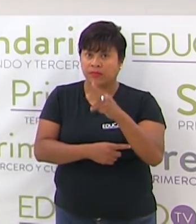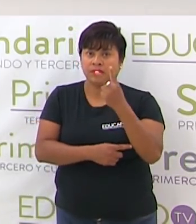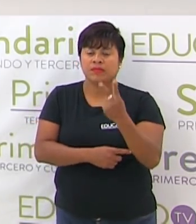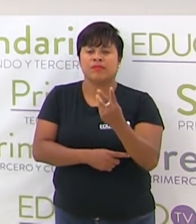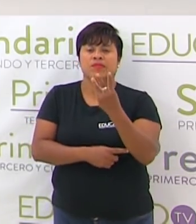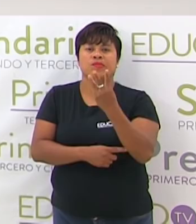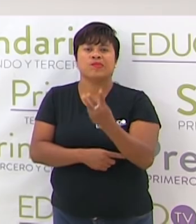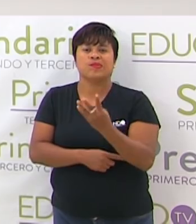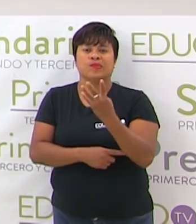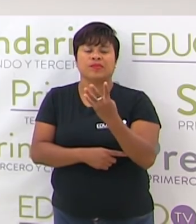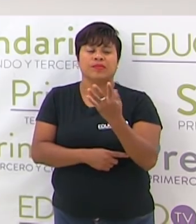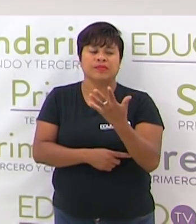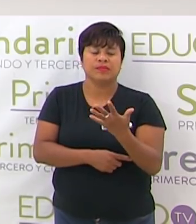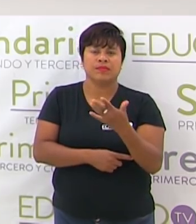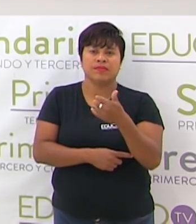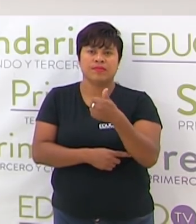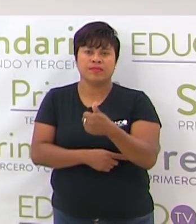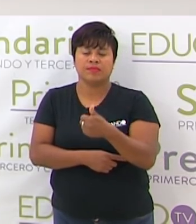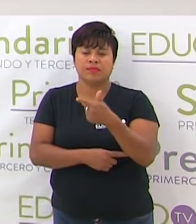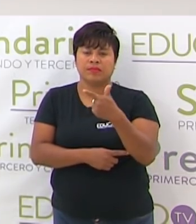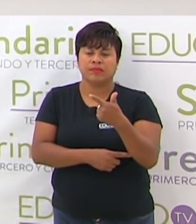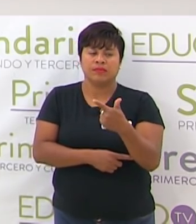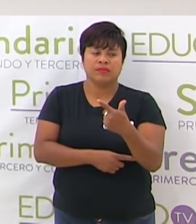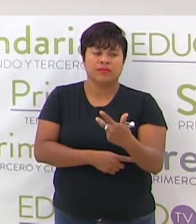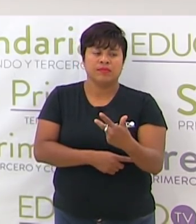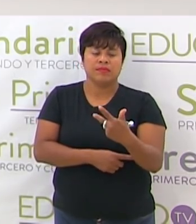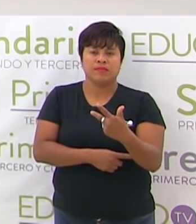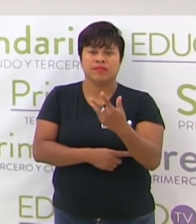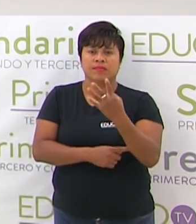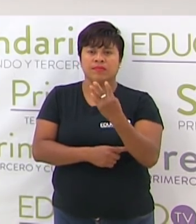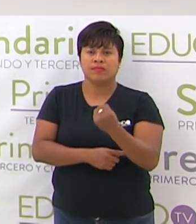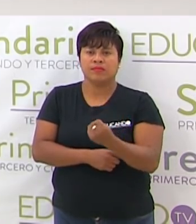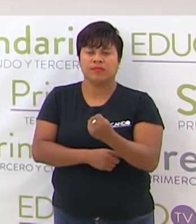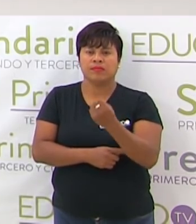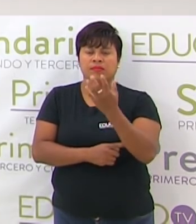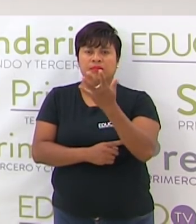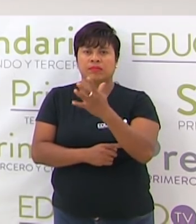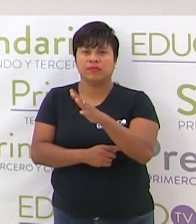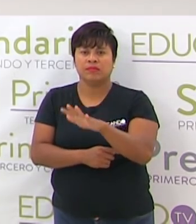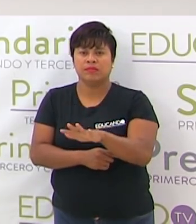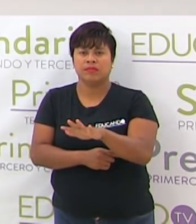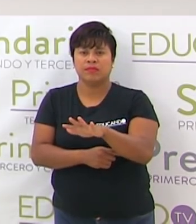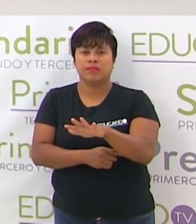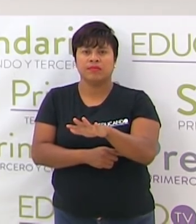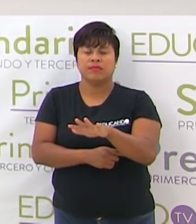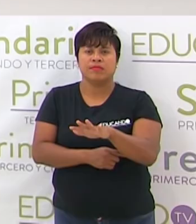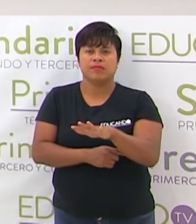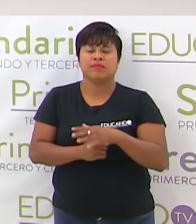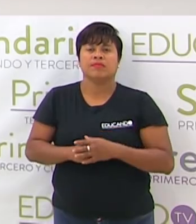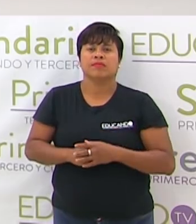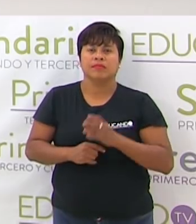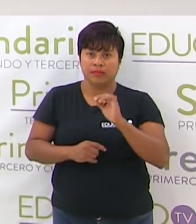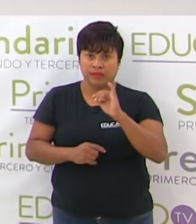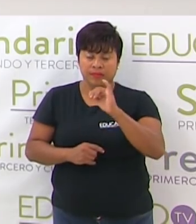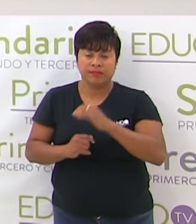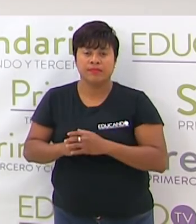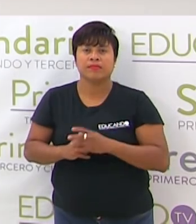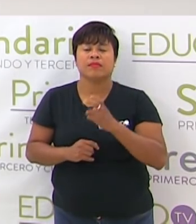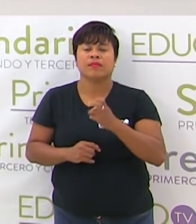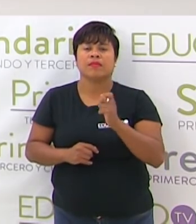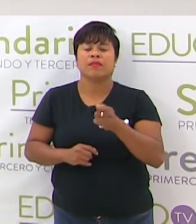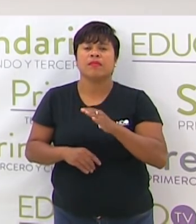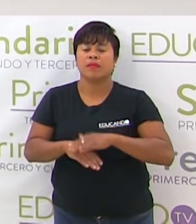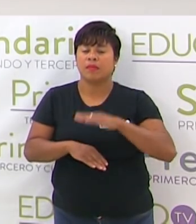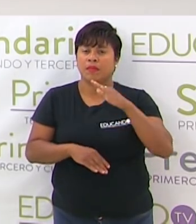2, 3, 4, 5, 6, 7, 8, 9, ¿sí?